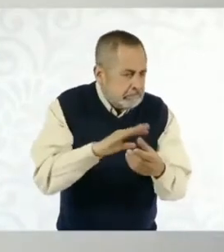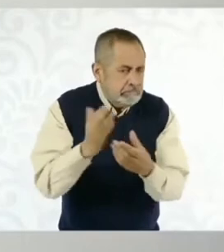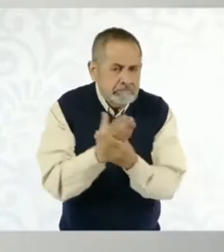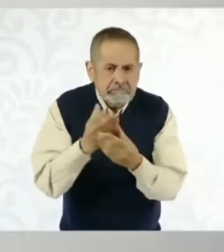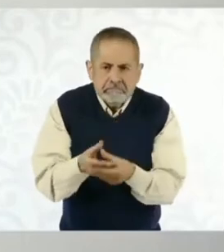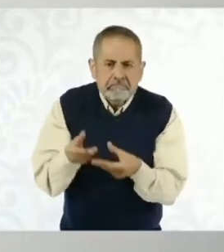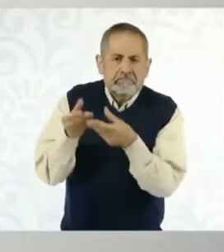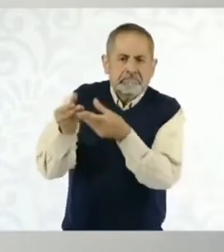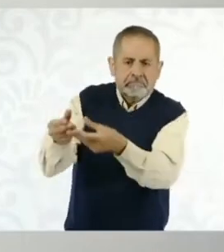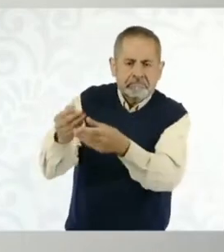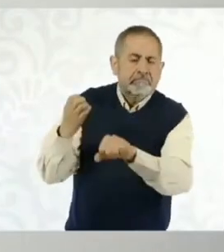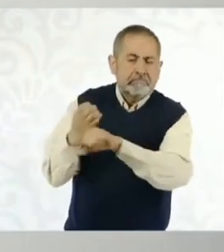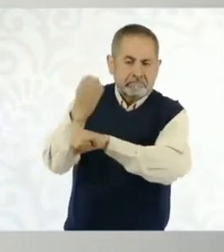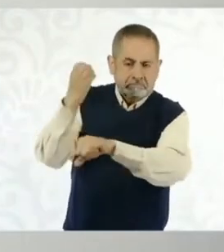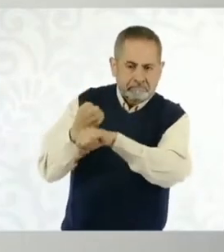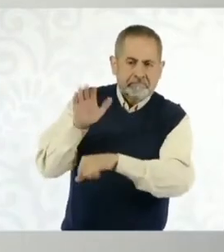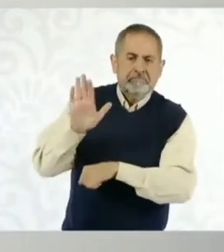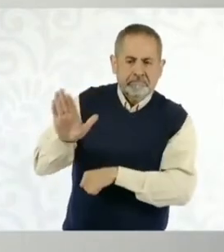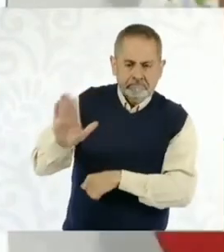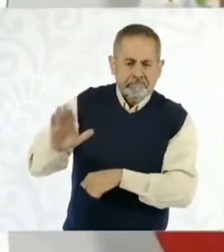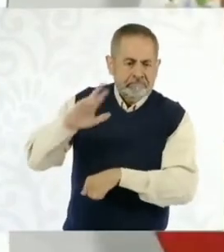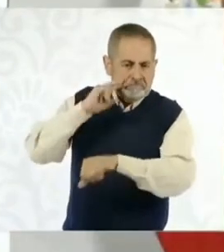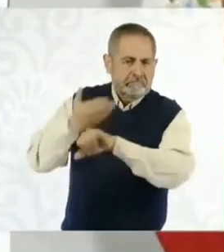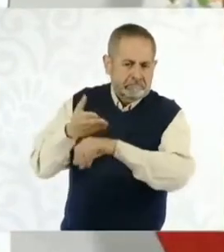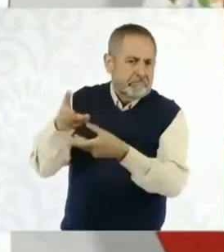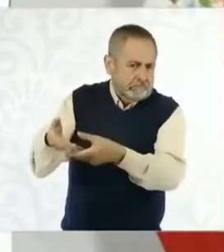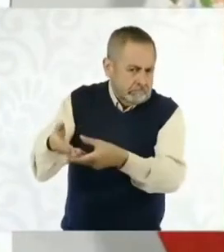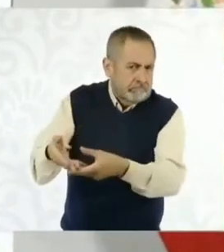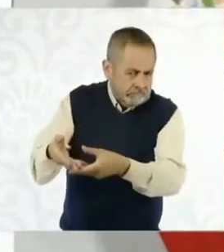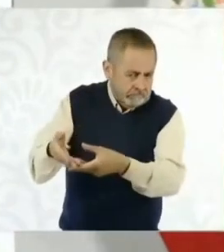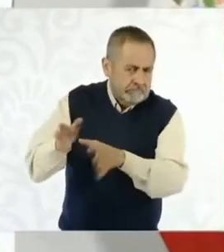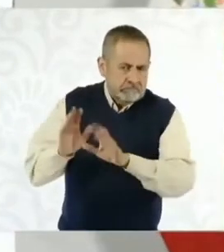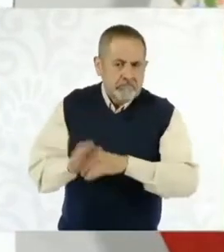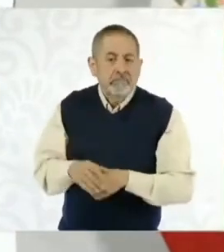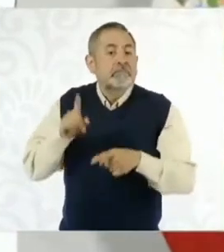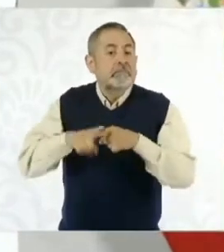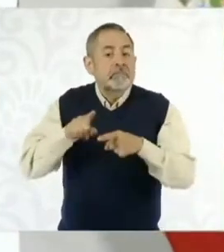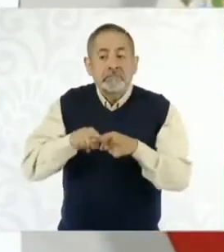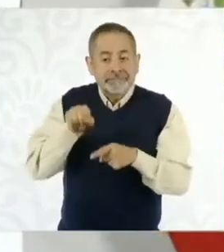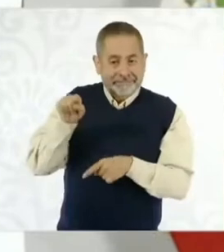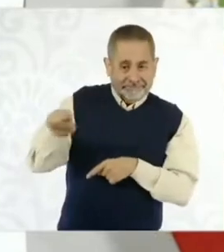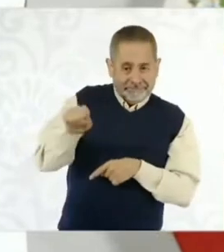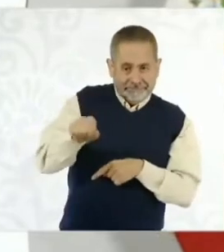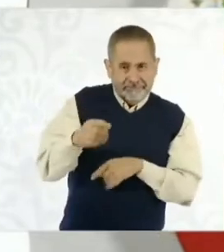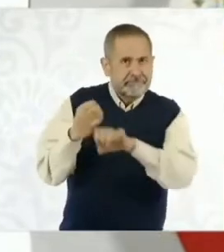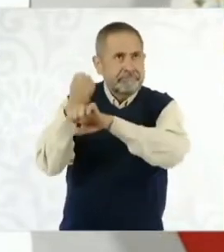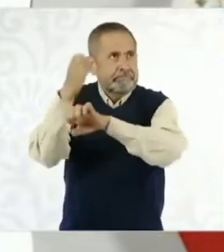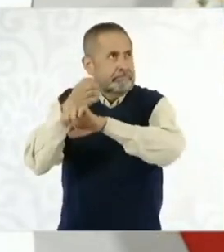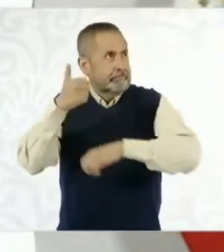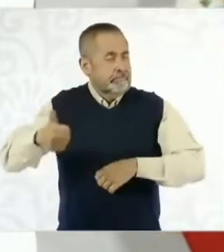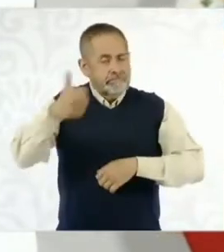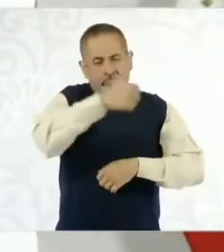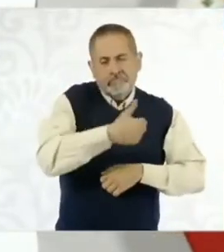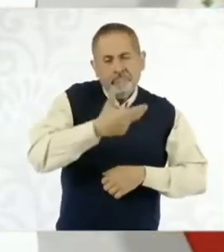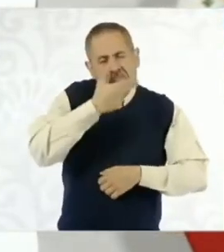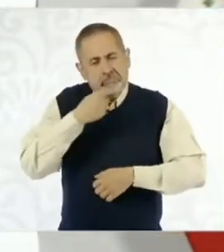en las fiscalías estatales y son en general los jueces o las